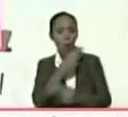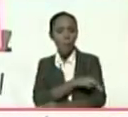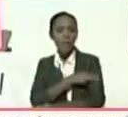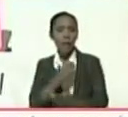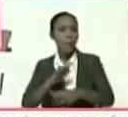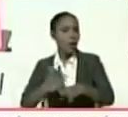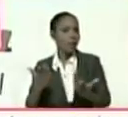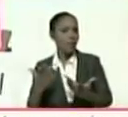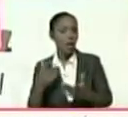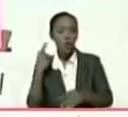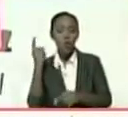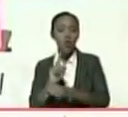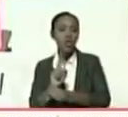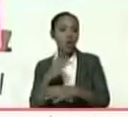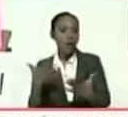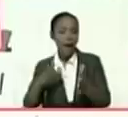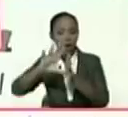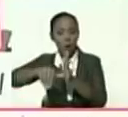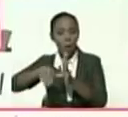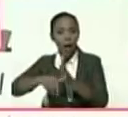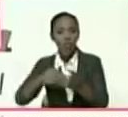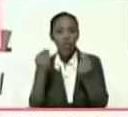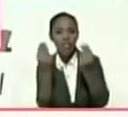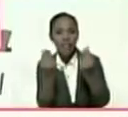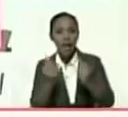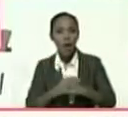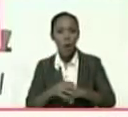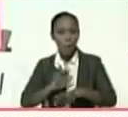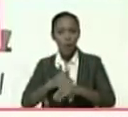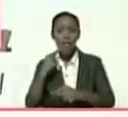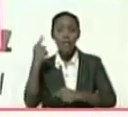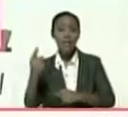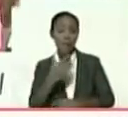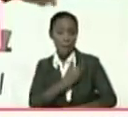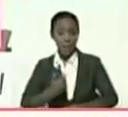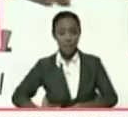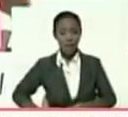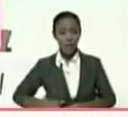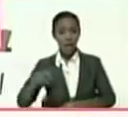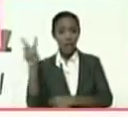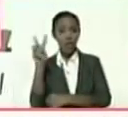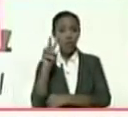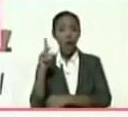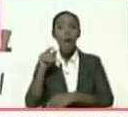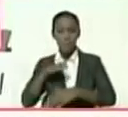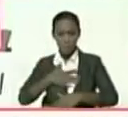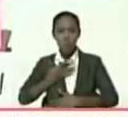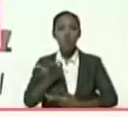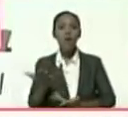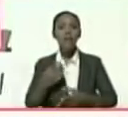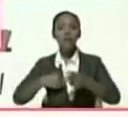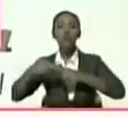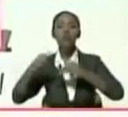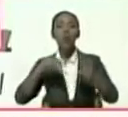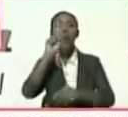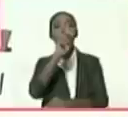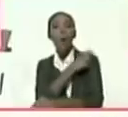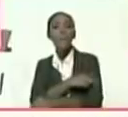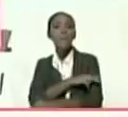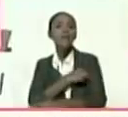están haciendo, robándose la plata. Porque si él dice que es presidente de Venezuela, él puede construir, por ejemplo, un hospital